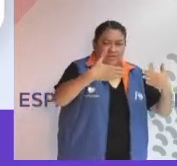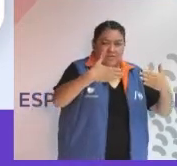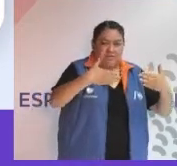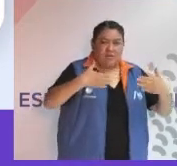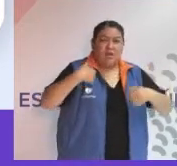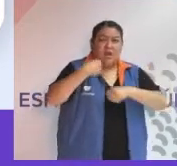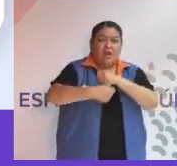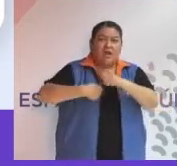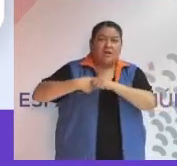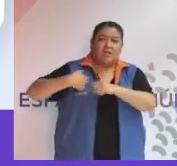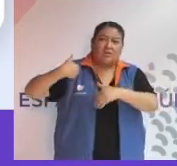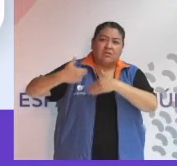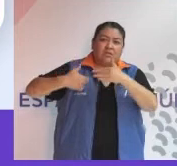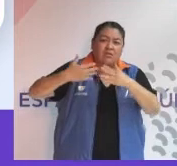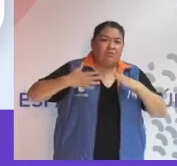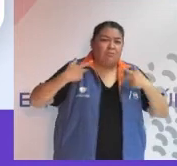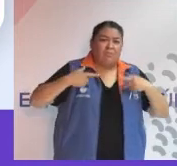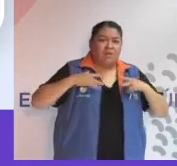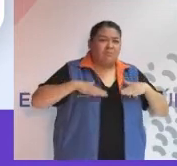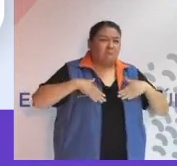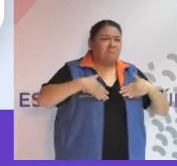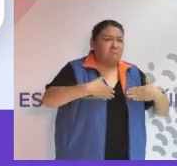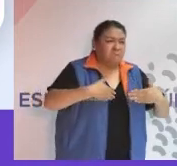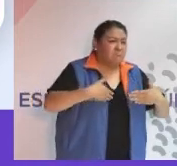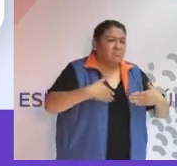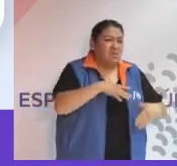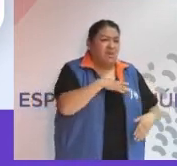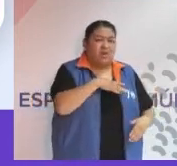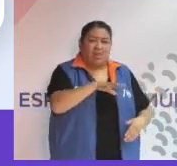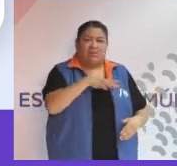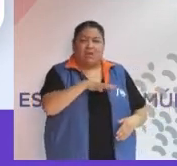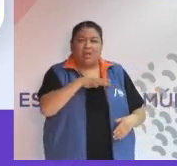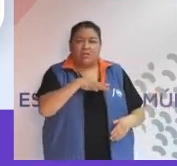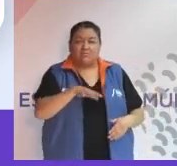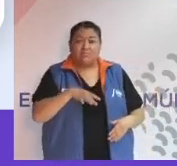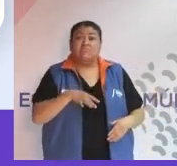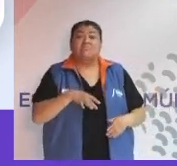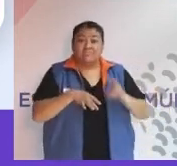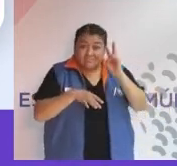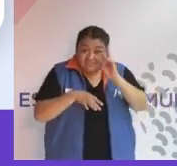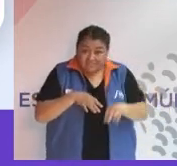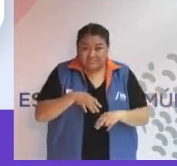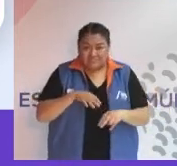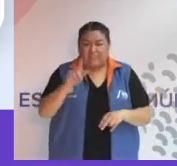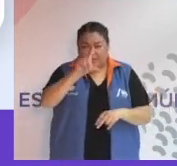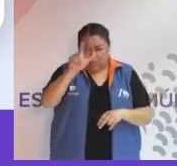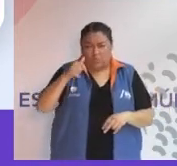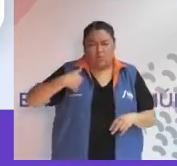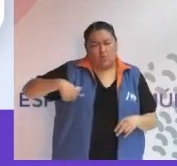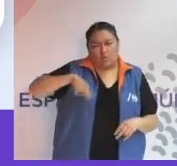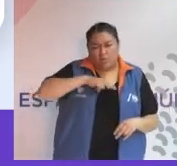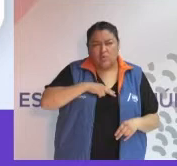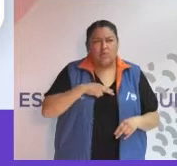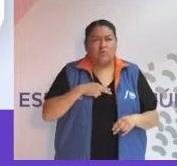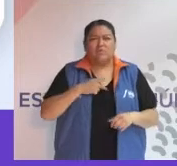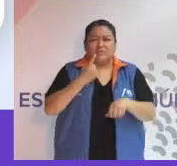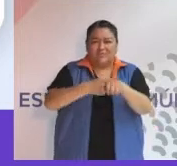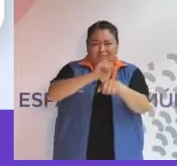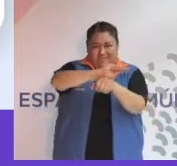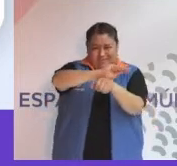perdimos, digamos, confianza en los últimos años. Encima hicimos también una encuesta durante el